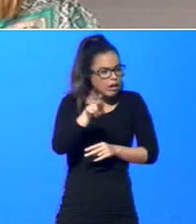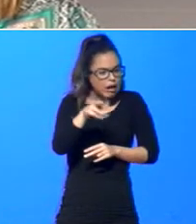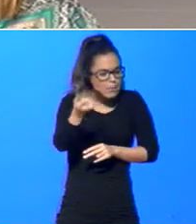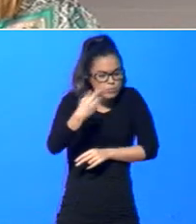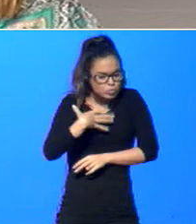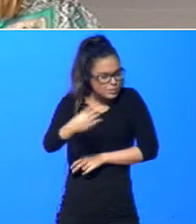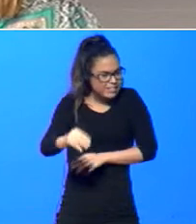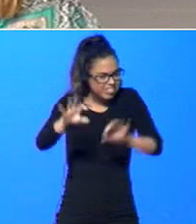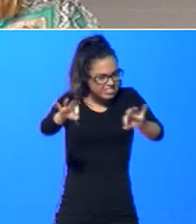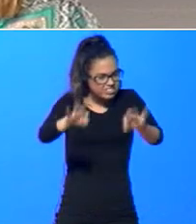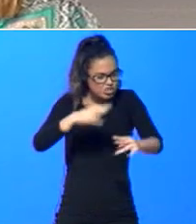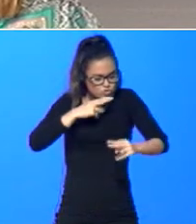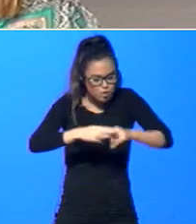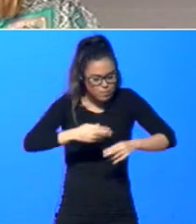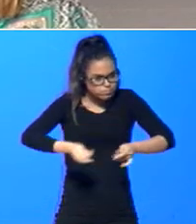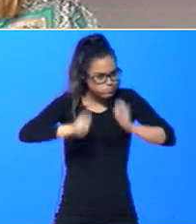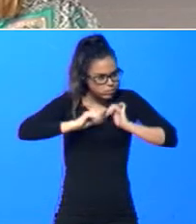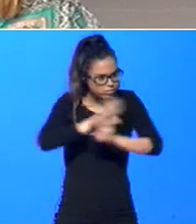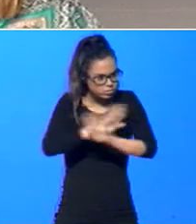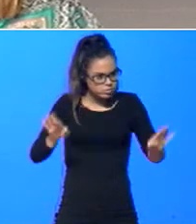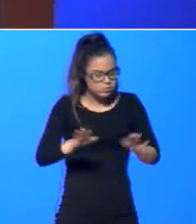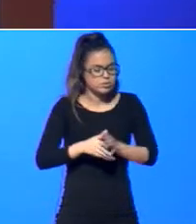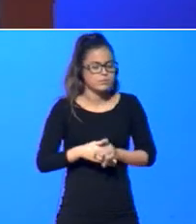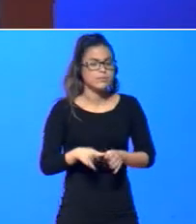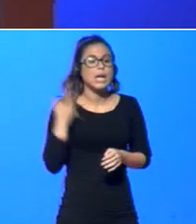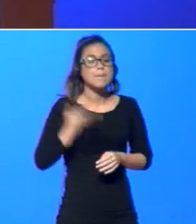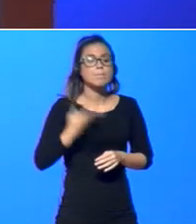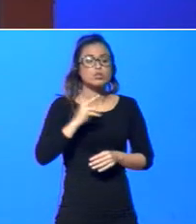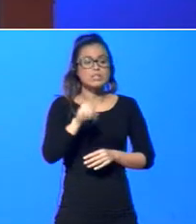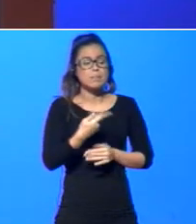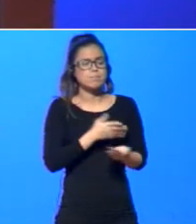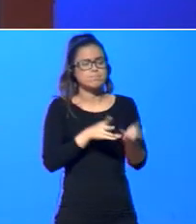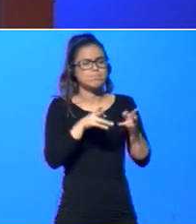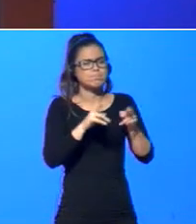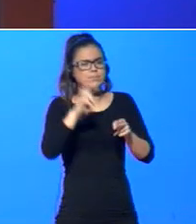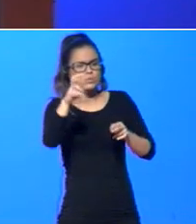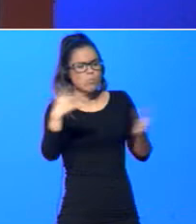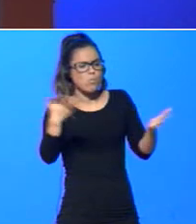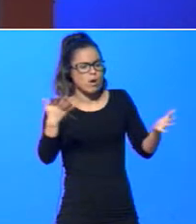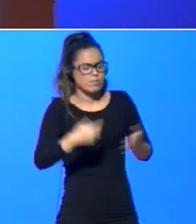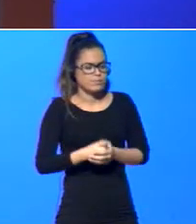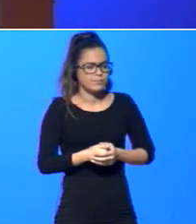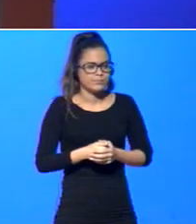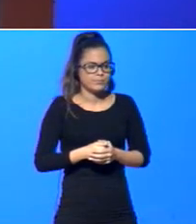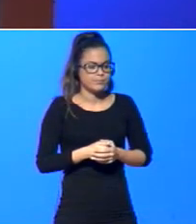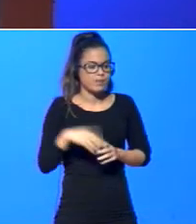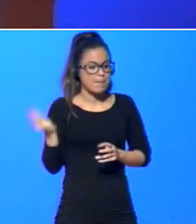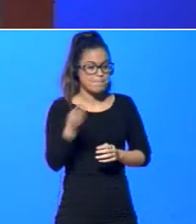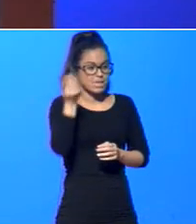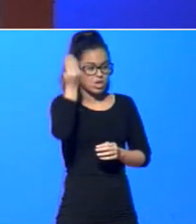nombre. Otra segunda parte que es muy importante, en mi opinión, es que la mejora de